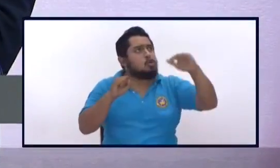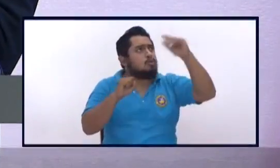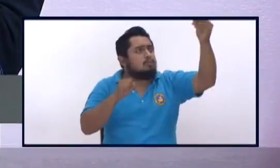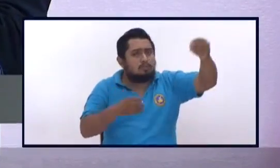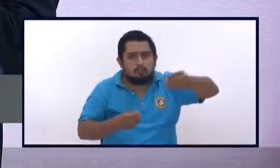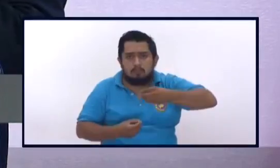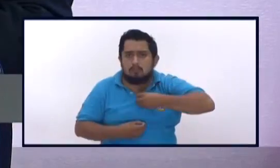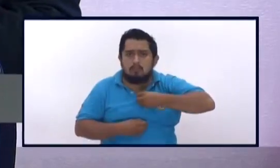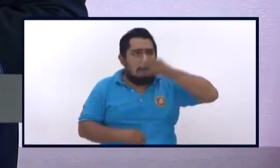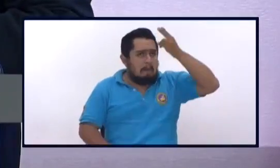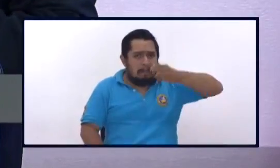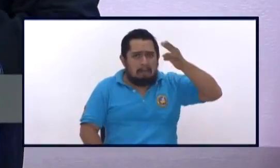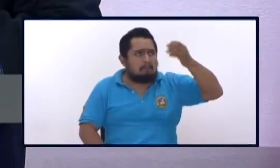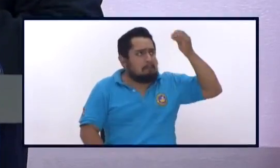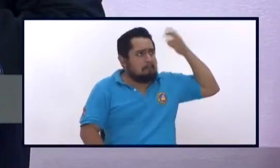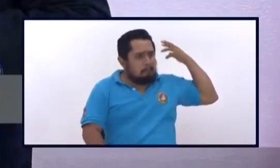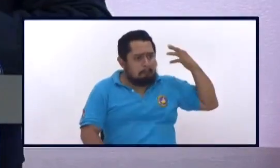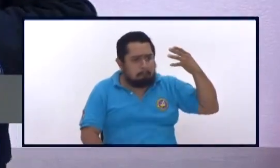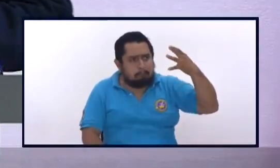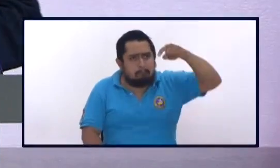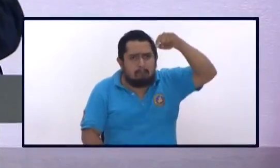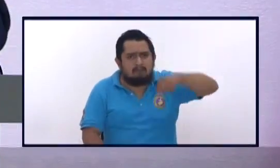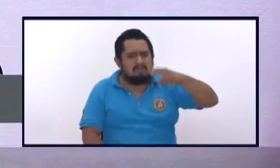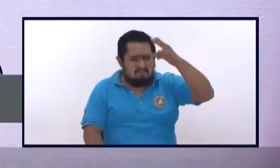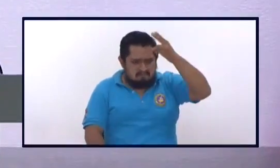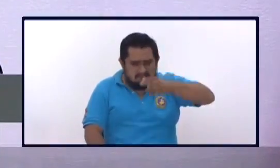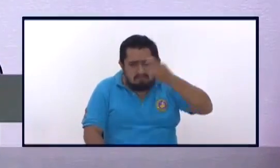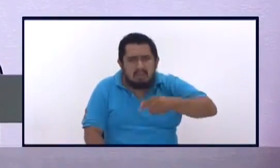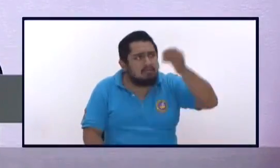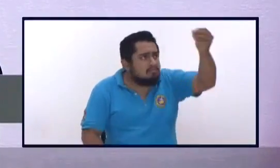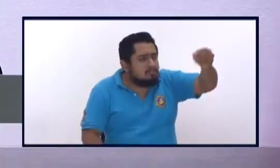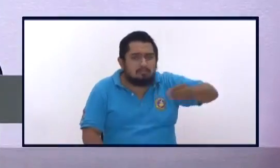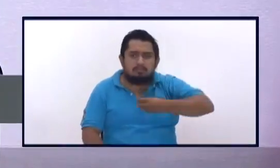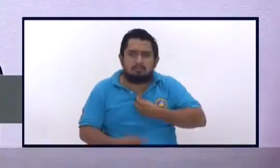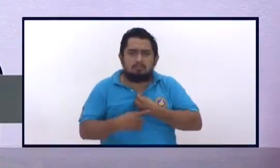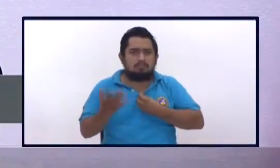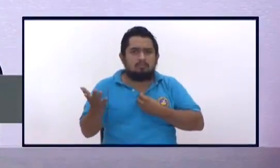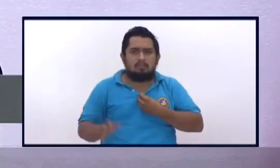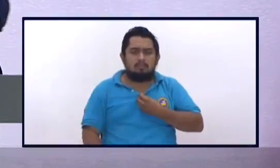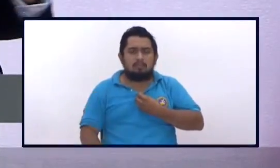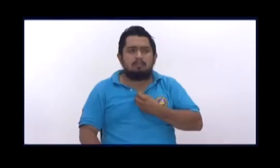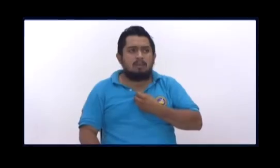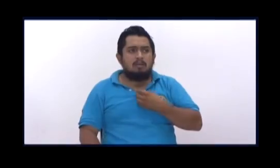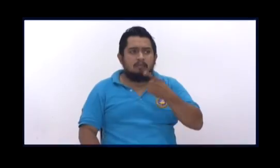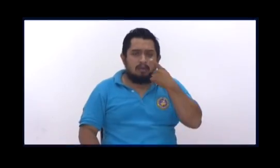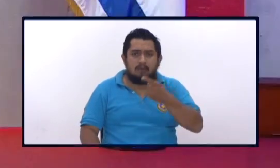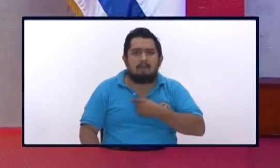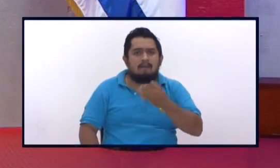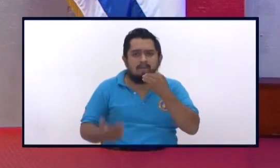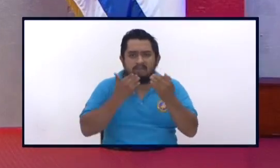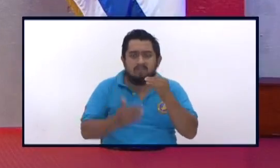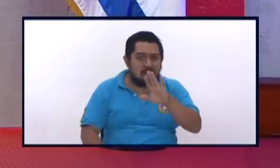la fuerza del día de hoy del mismo lugar que viene en el día de hoy mira no pos y las expresiones